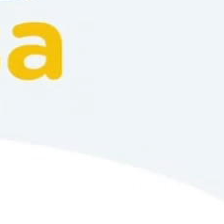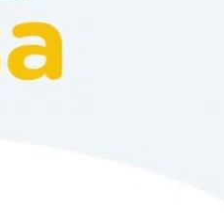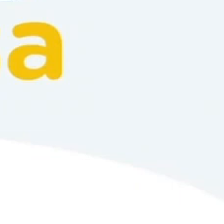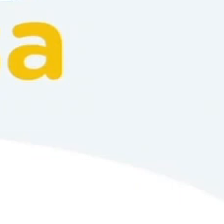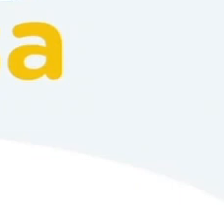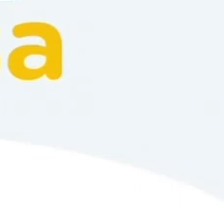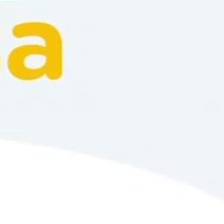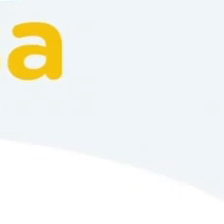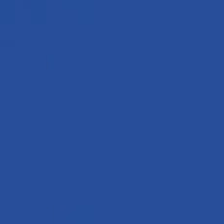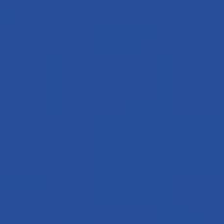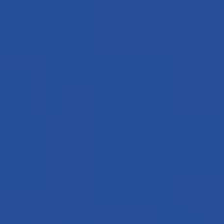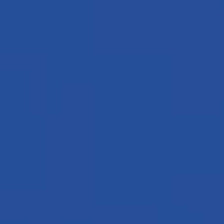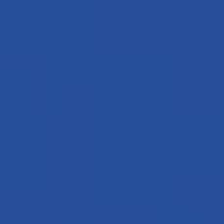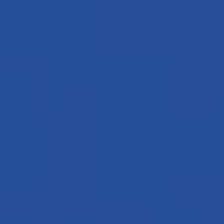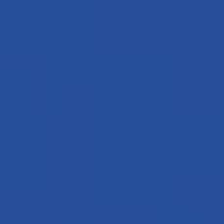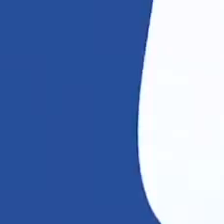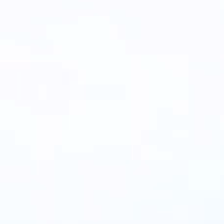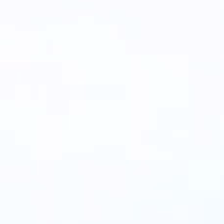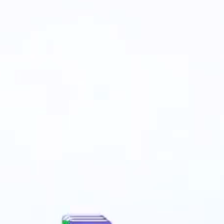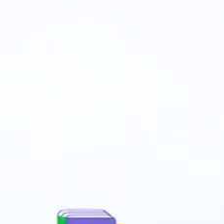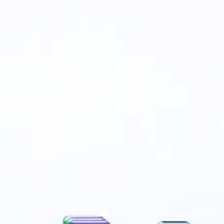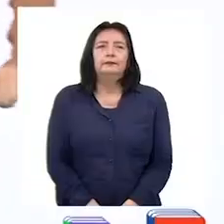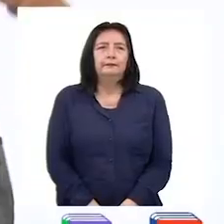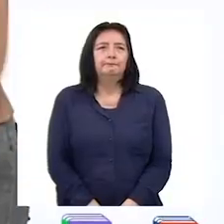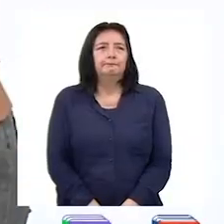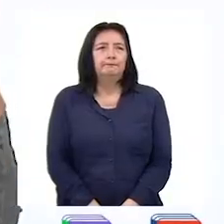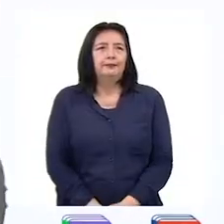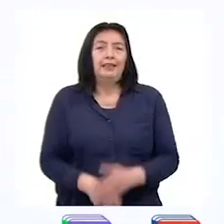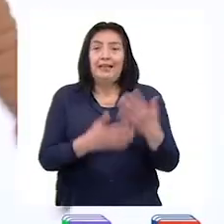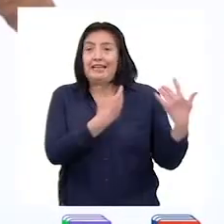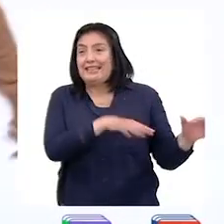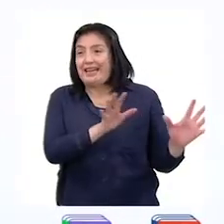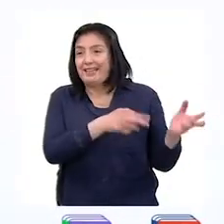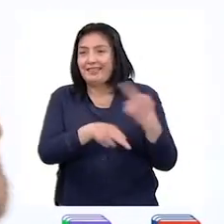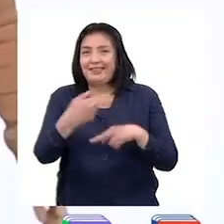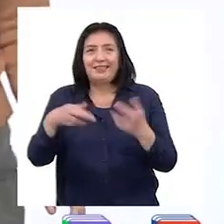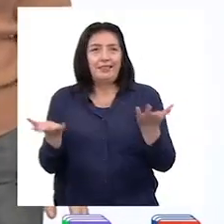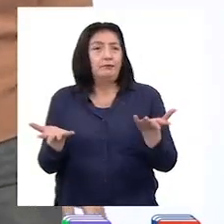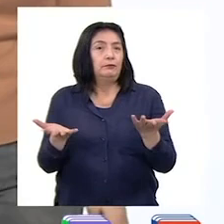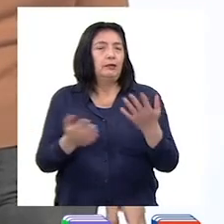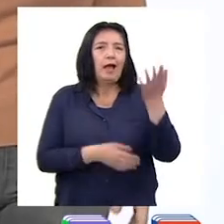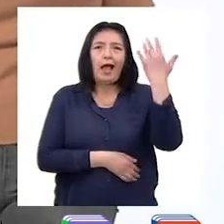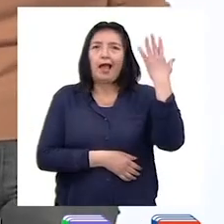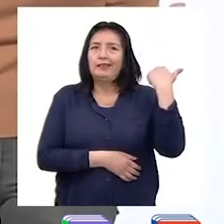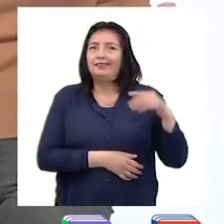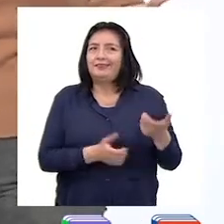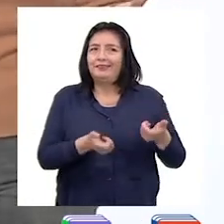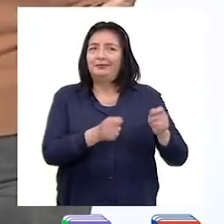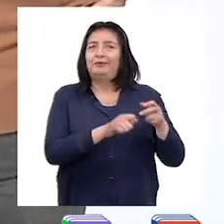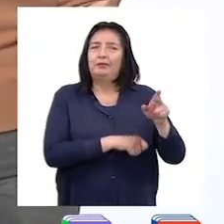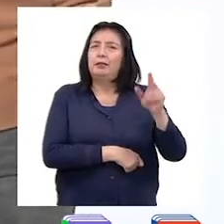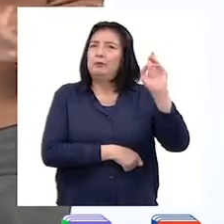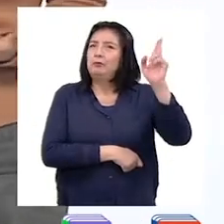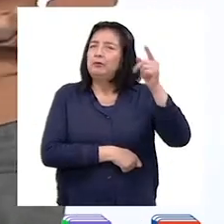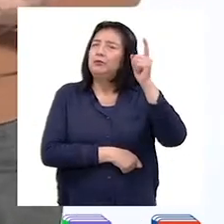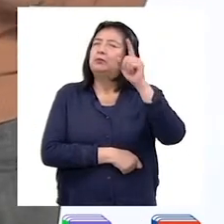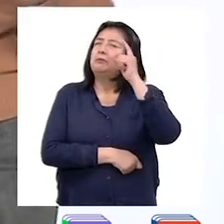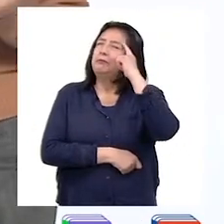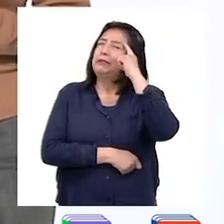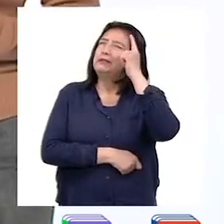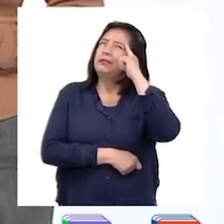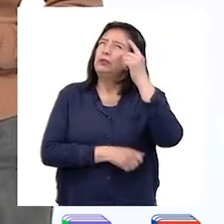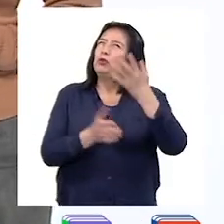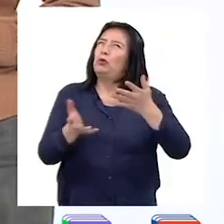Ya estamos aquí. Antes de la pausa, el profesor nos dejó pensando